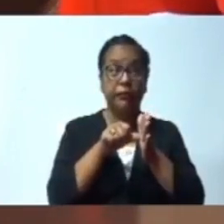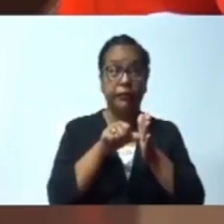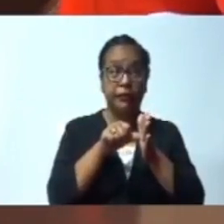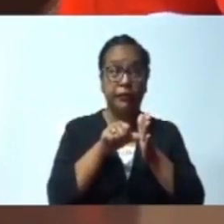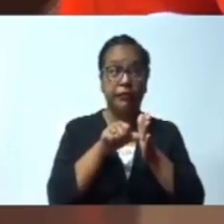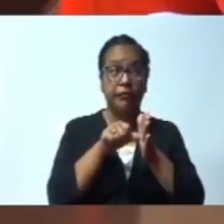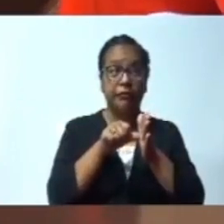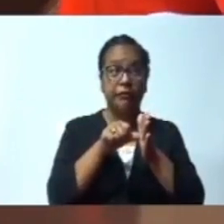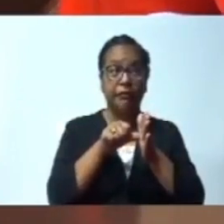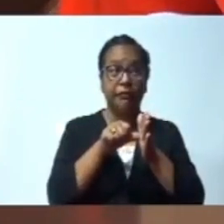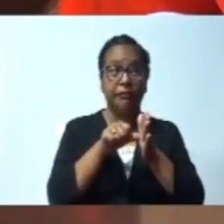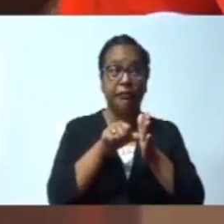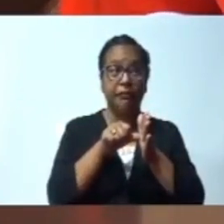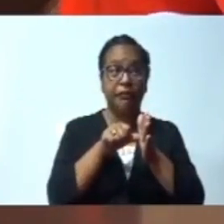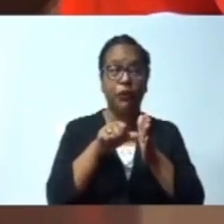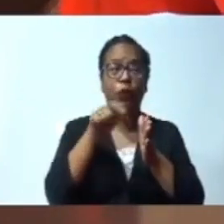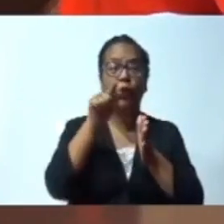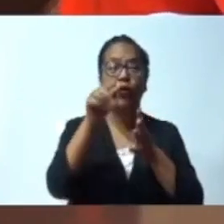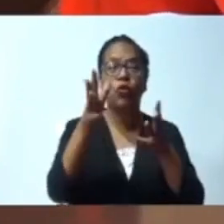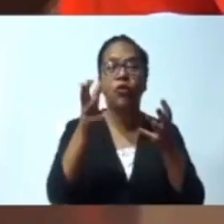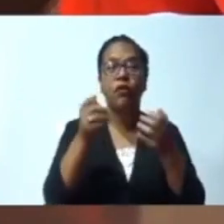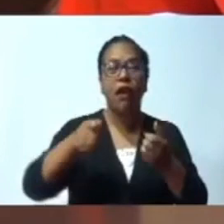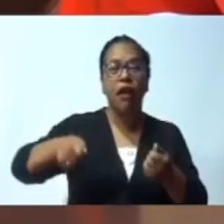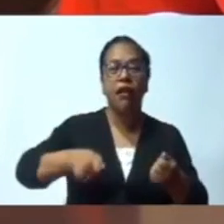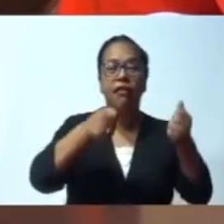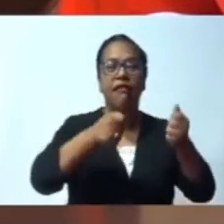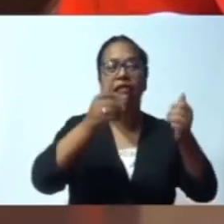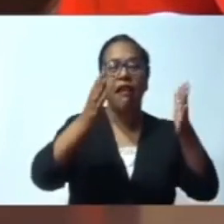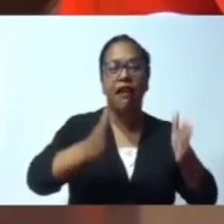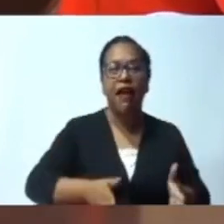¿a quién tú quieres para la sindicatura?